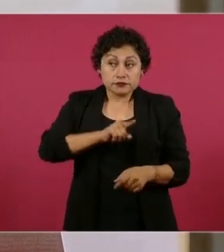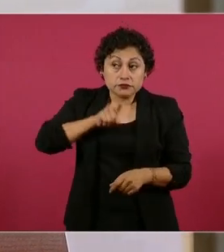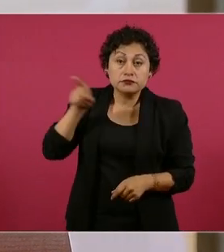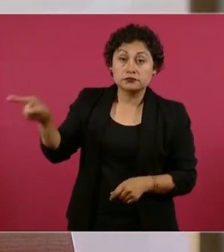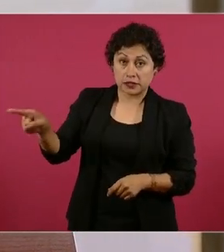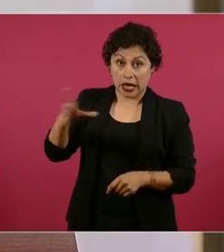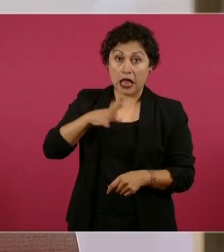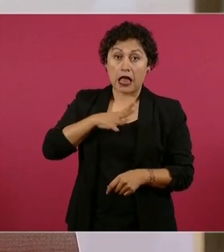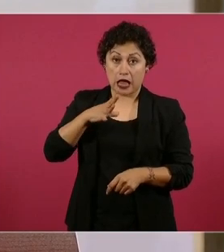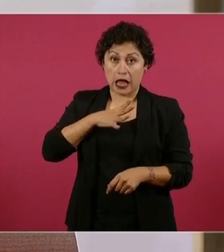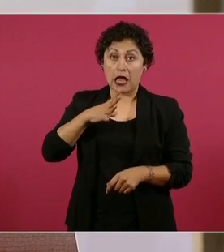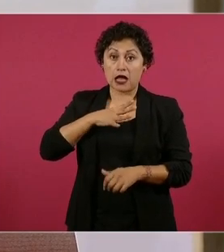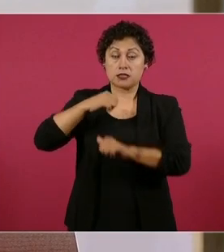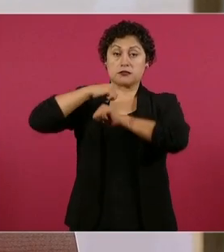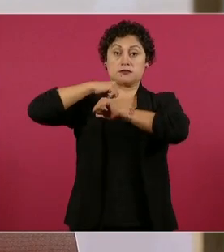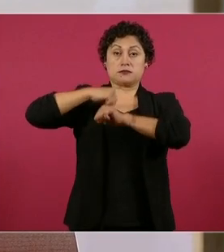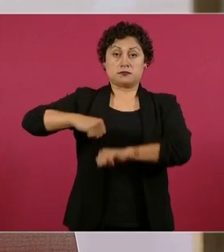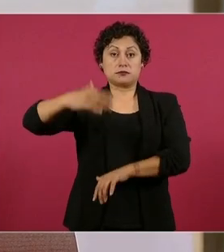electoral